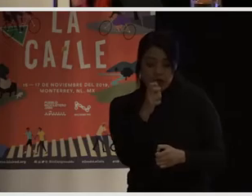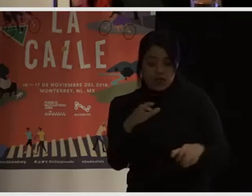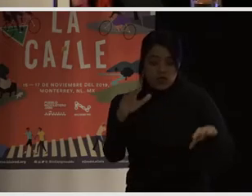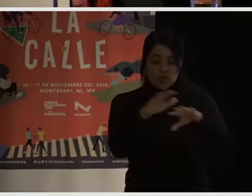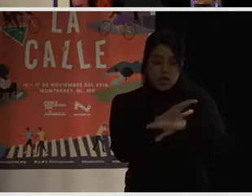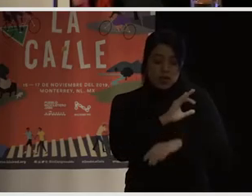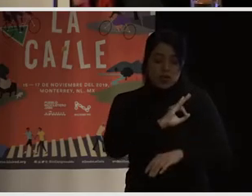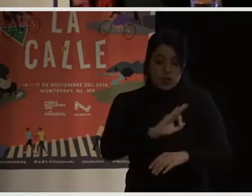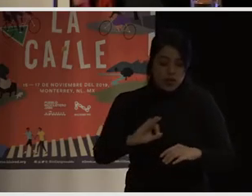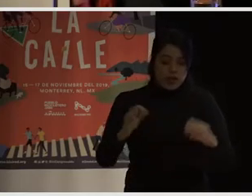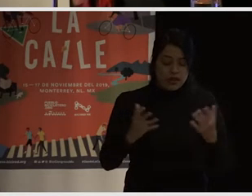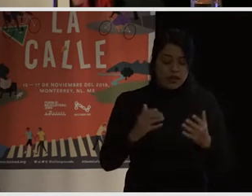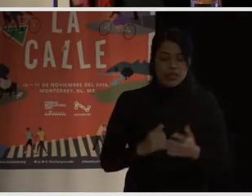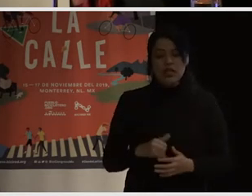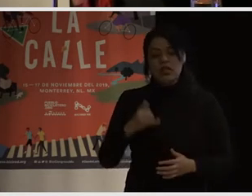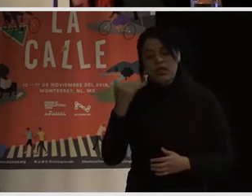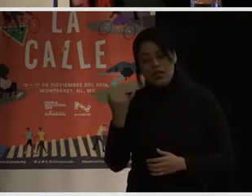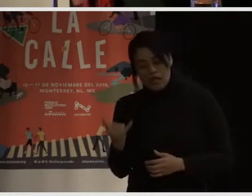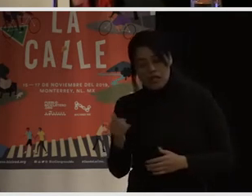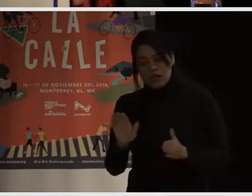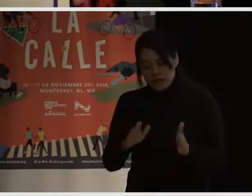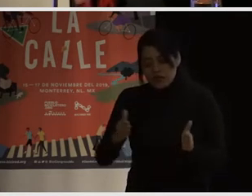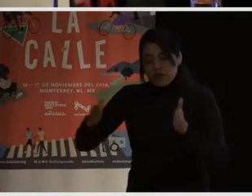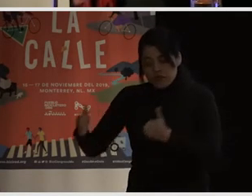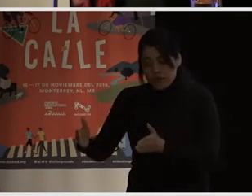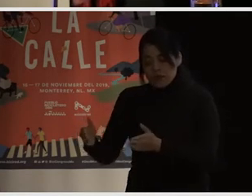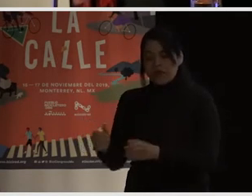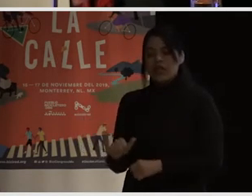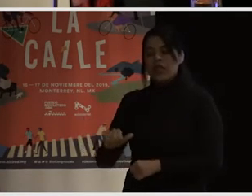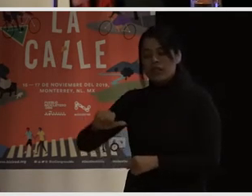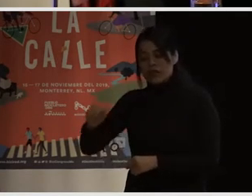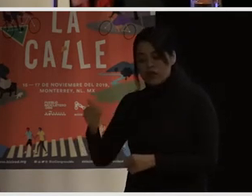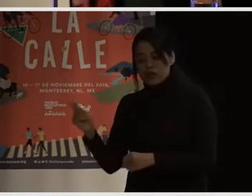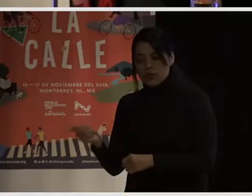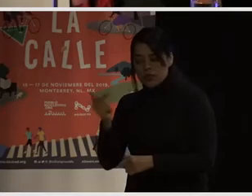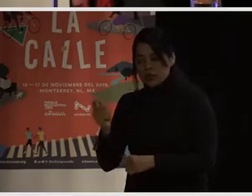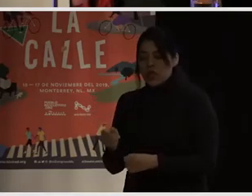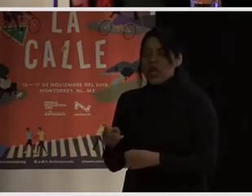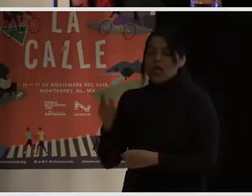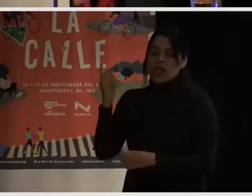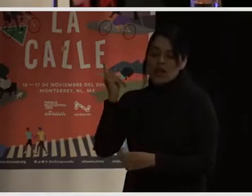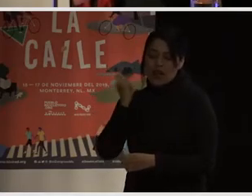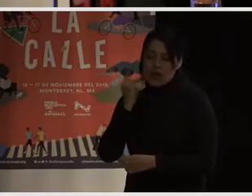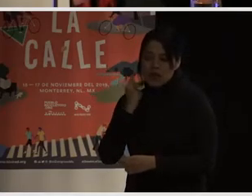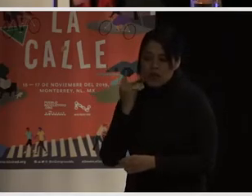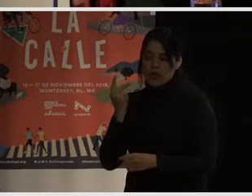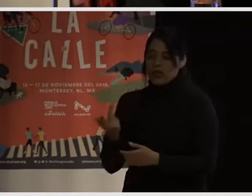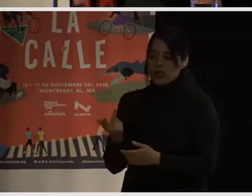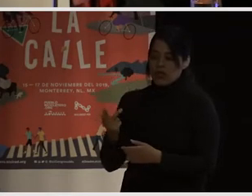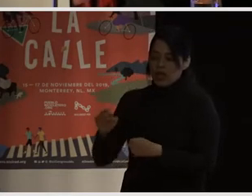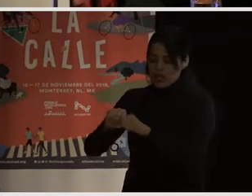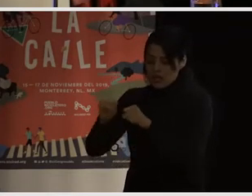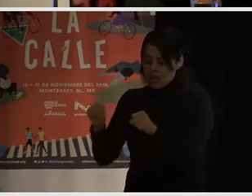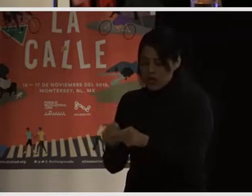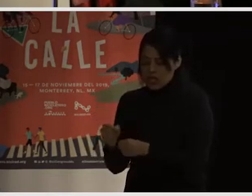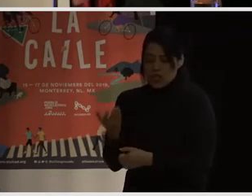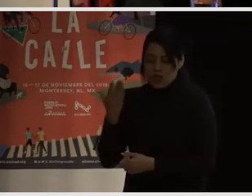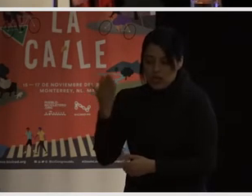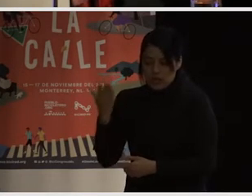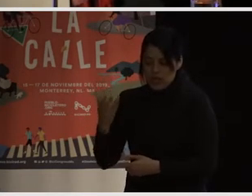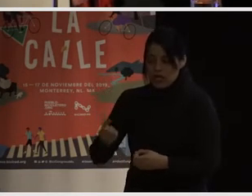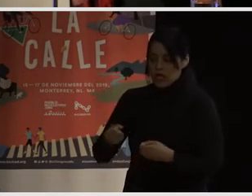y por otro lado cuales han sido cuál ha sido el contexto político y también social o de la exigencia social